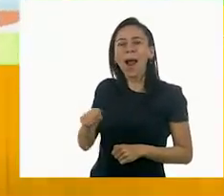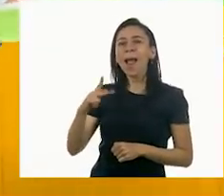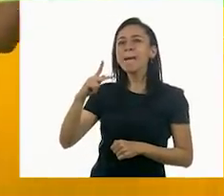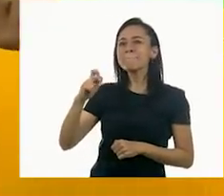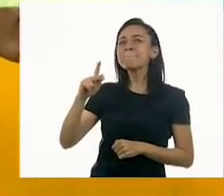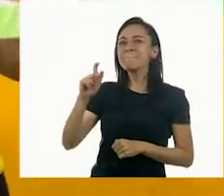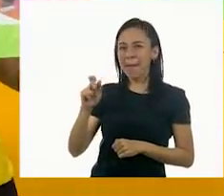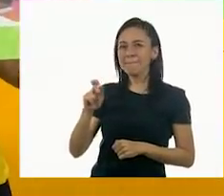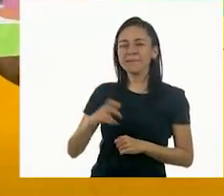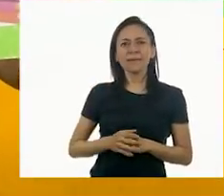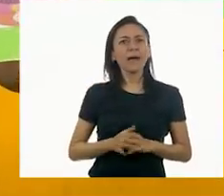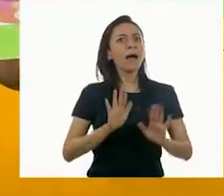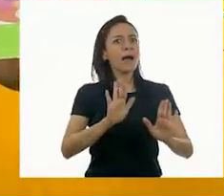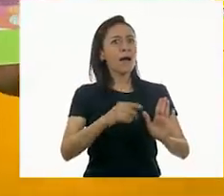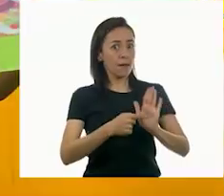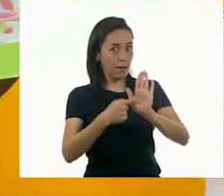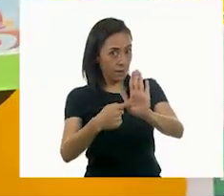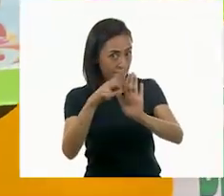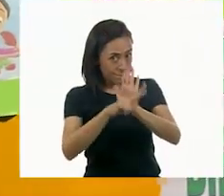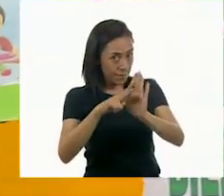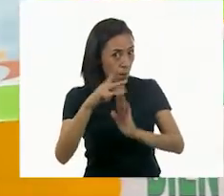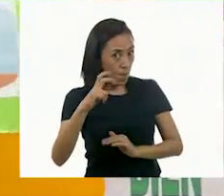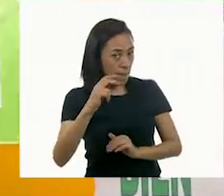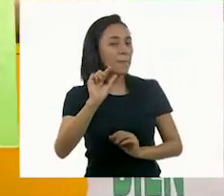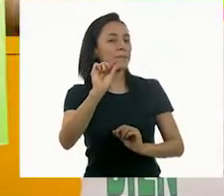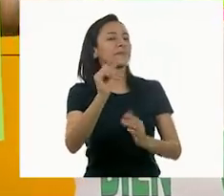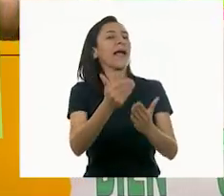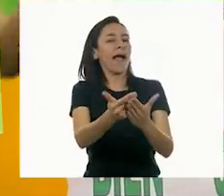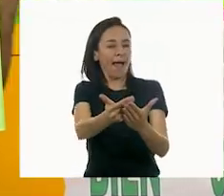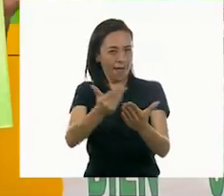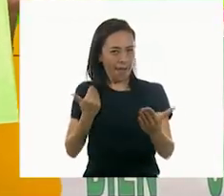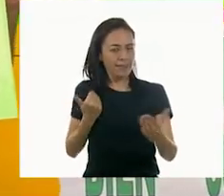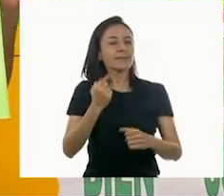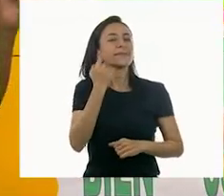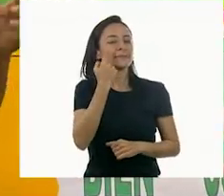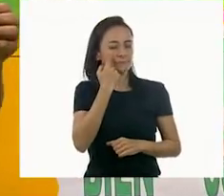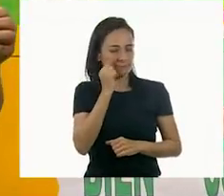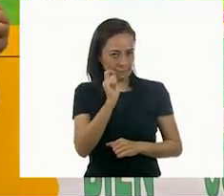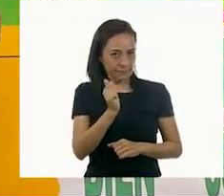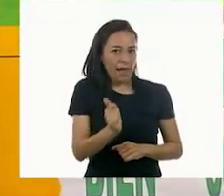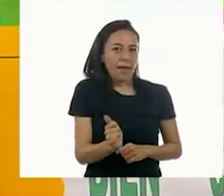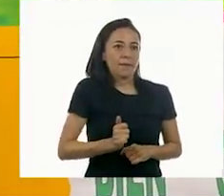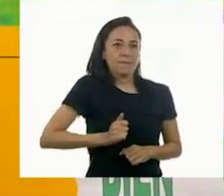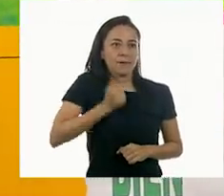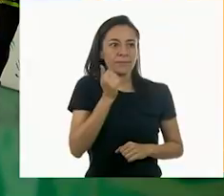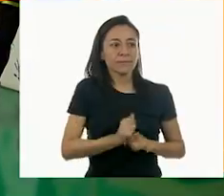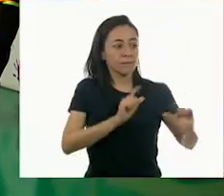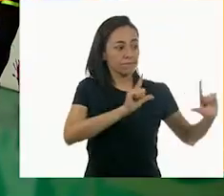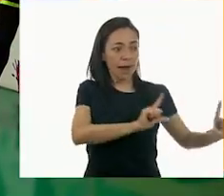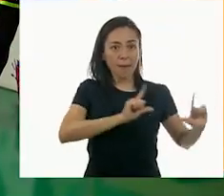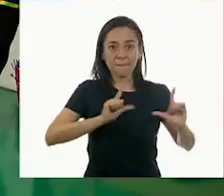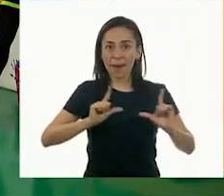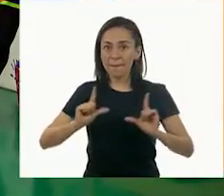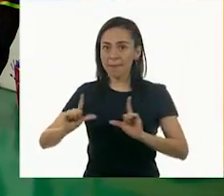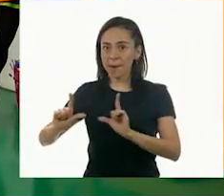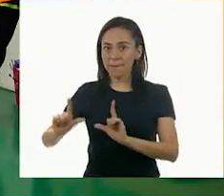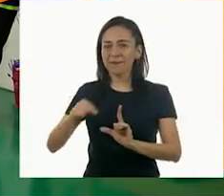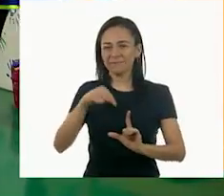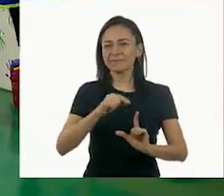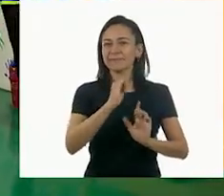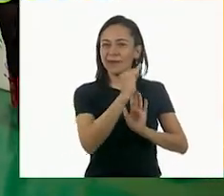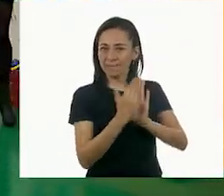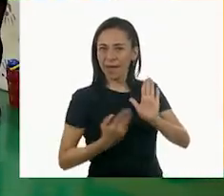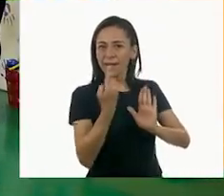Pepe, vamos a ver que las imágenes que definen que están los niños comiendo de manera